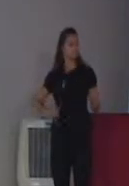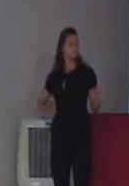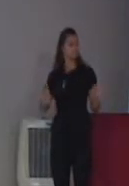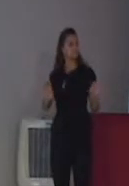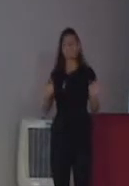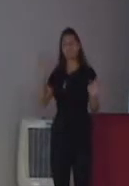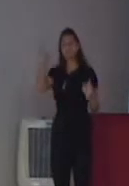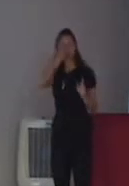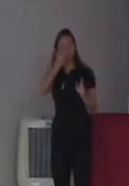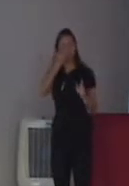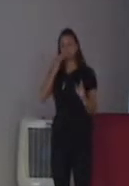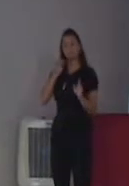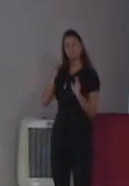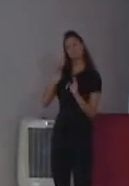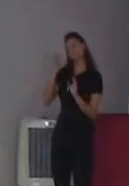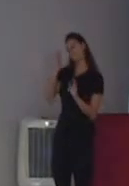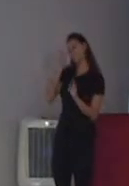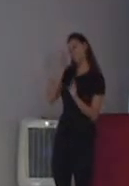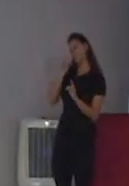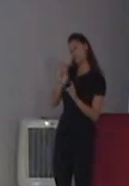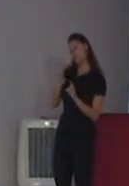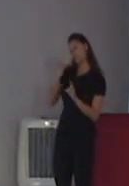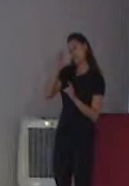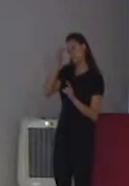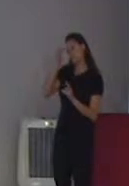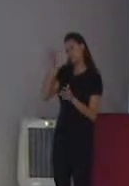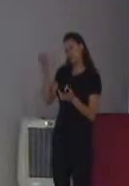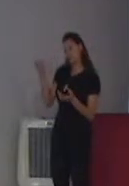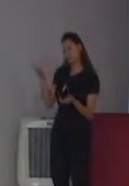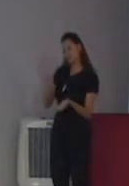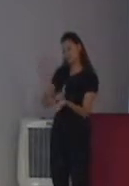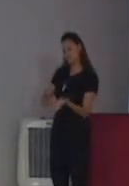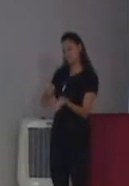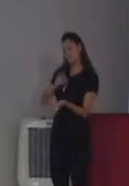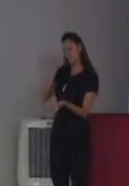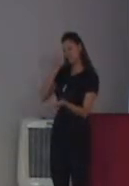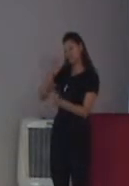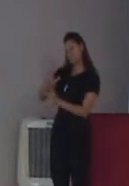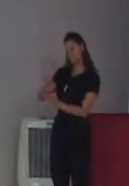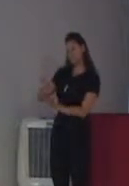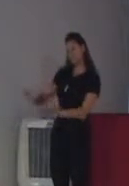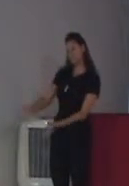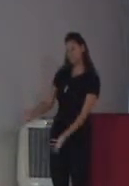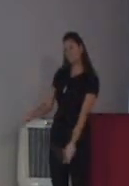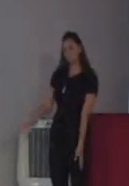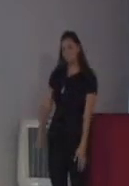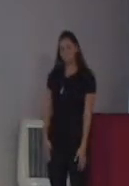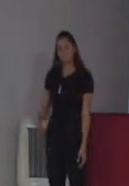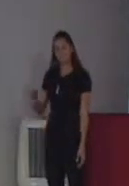No, los negros no, porque, bueno, obviamente por ser afrodescendientes el color de piel los...